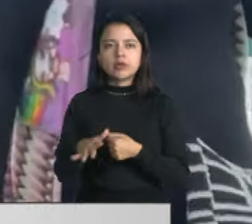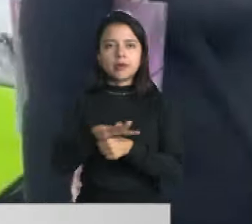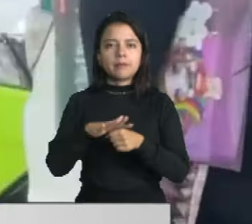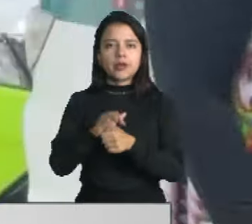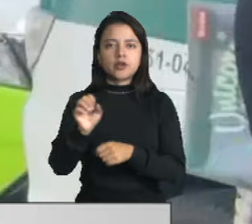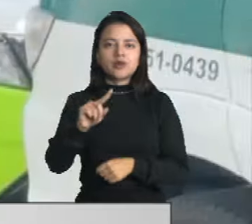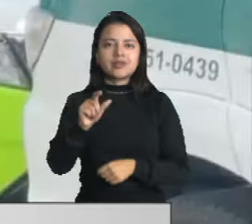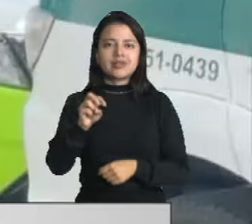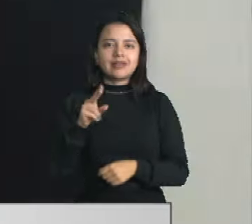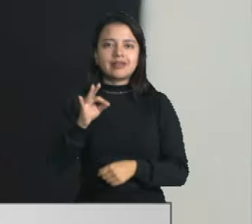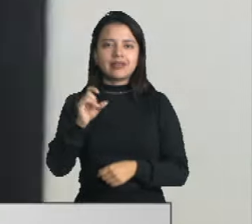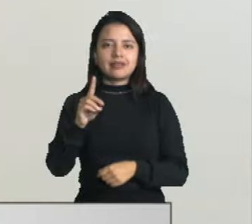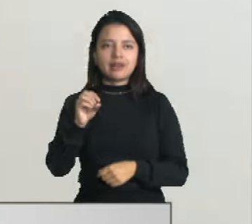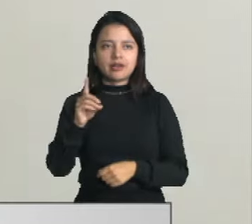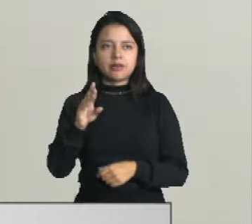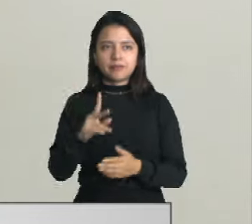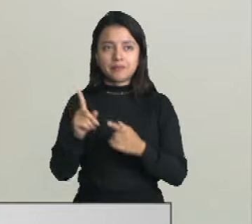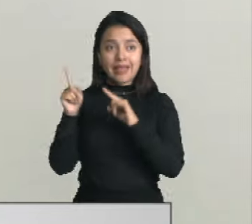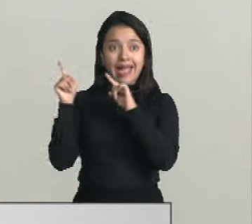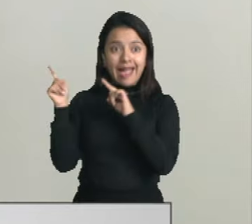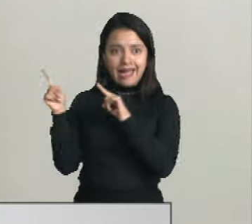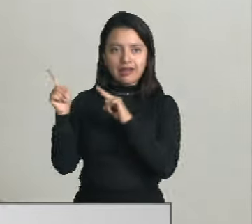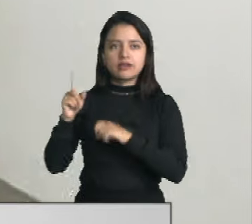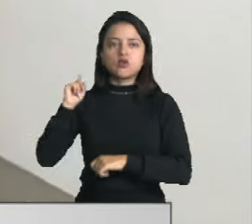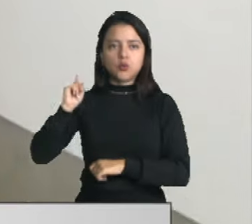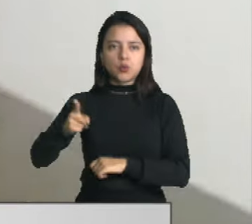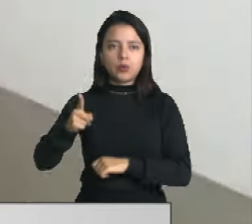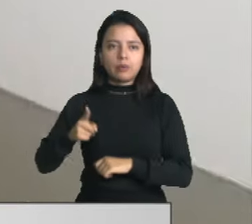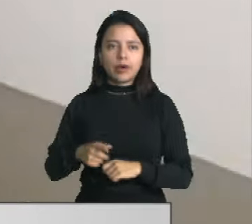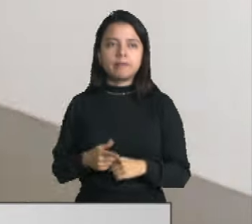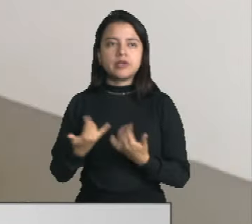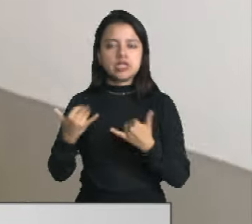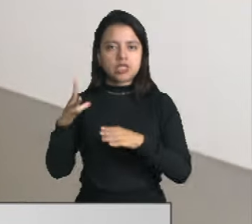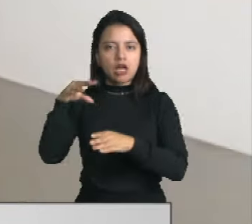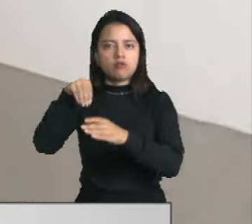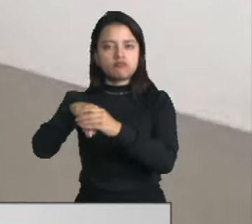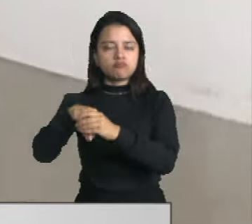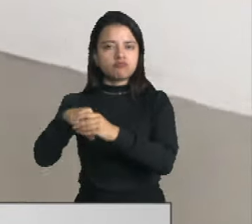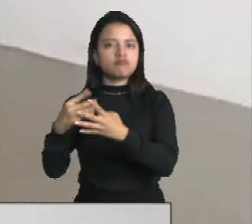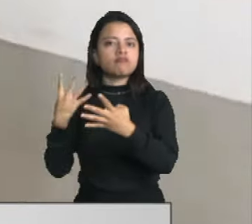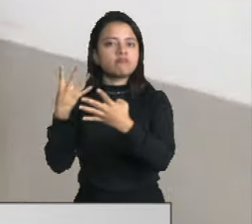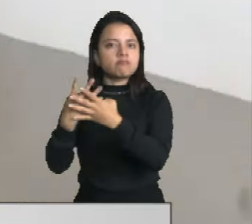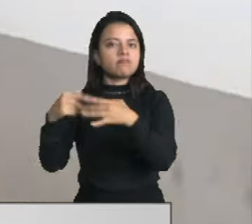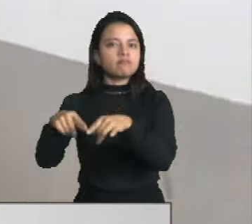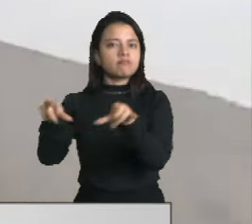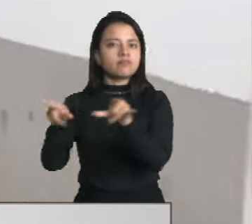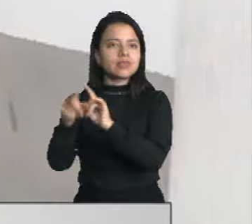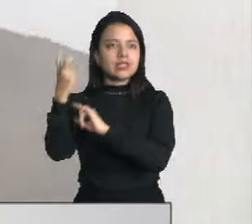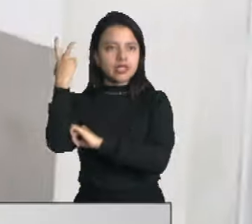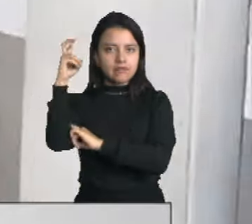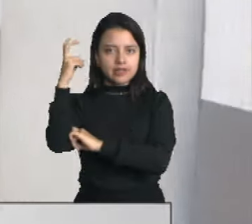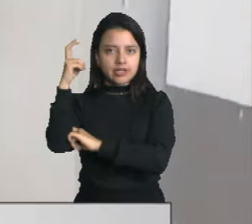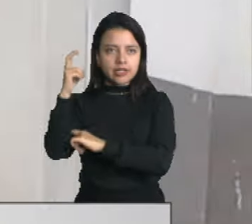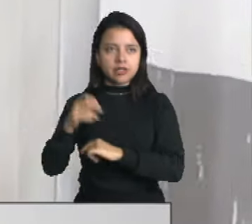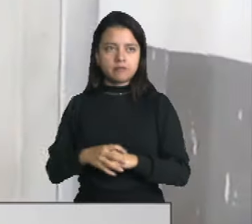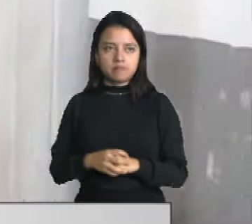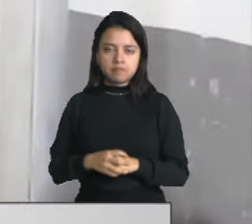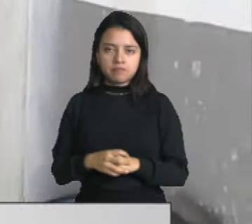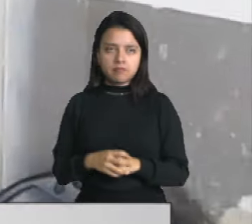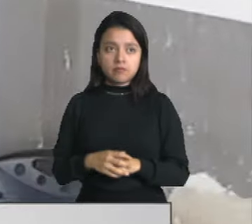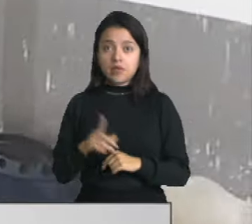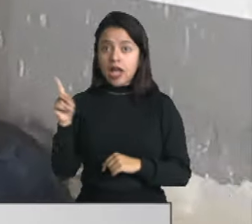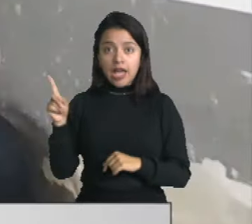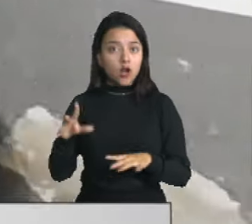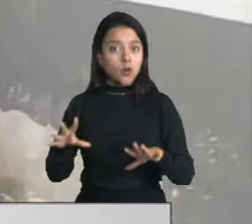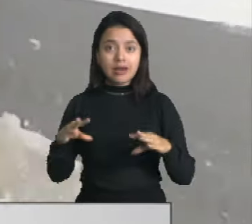Santander de dicha municipalidad. Este sujeto de 23 años fue dejado a disposición de la Fiscalía General de la Nación y, pese a que no